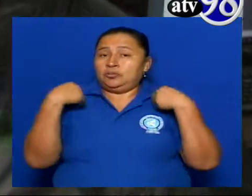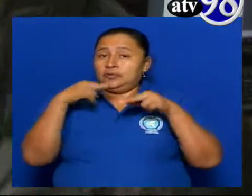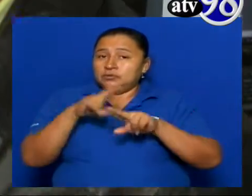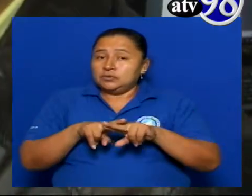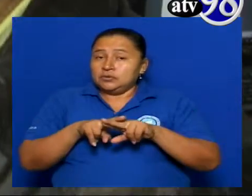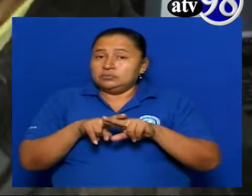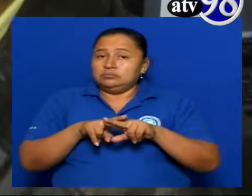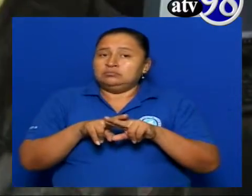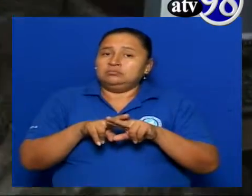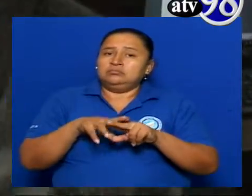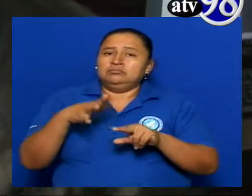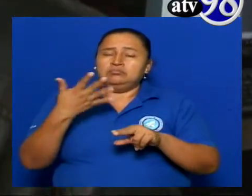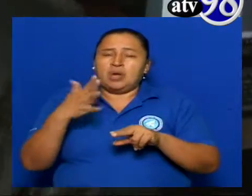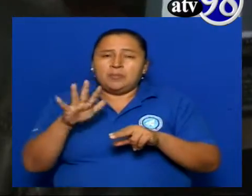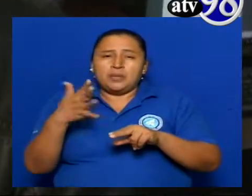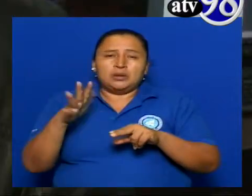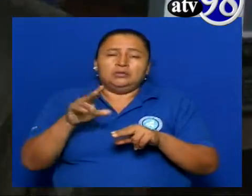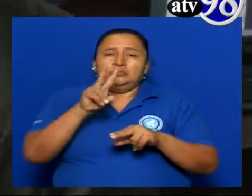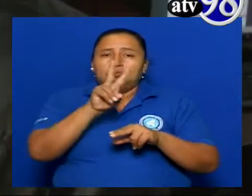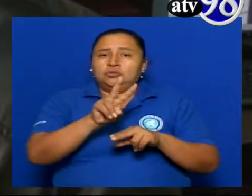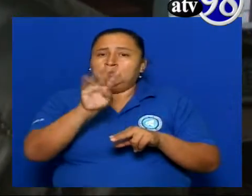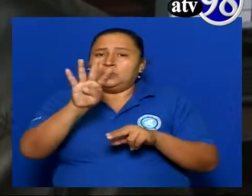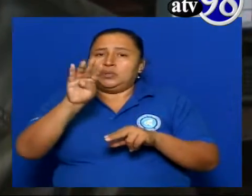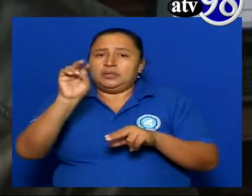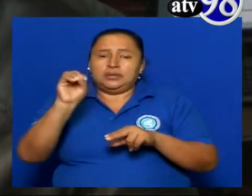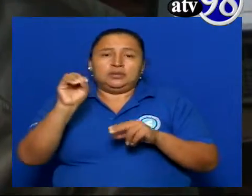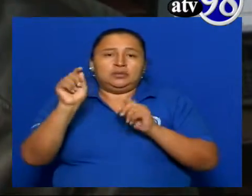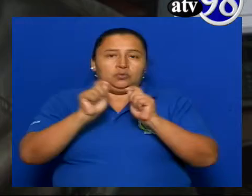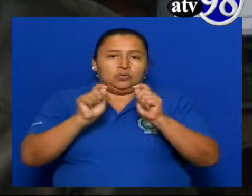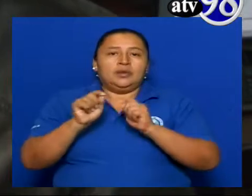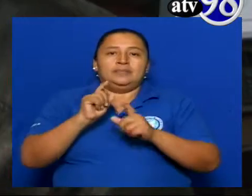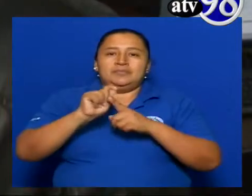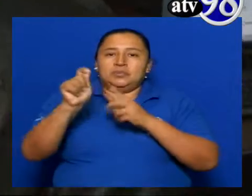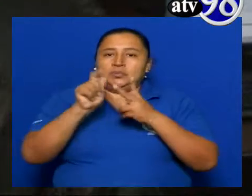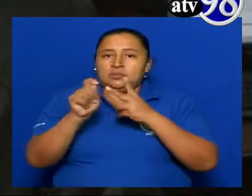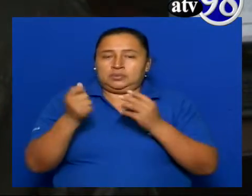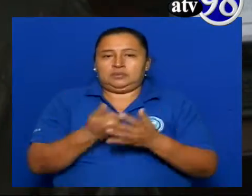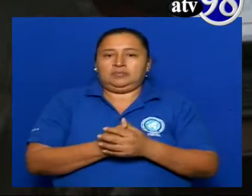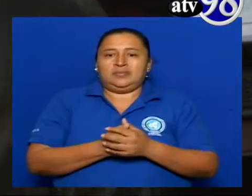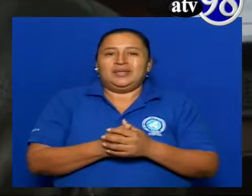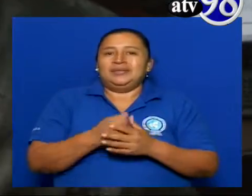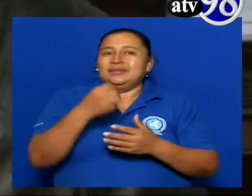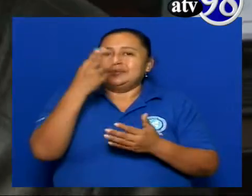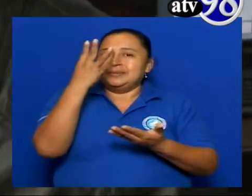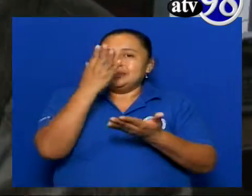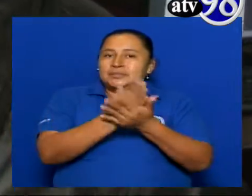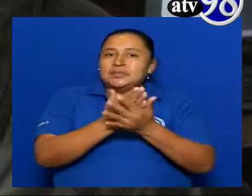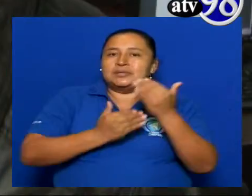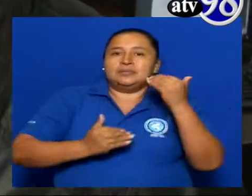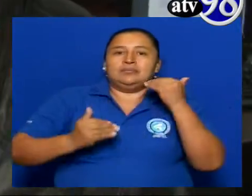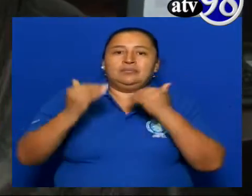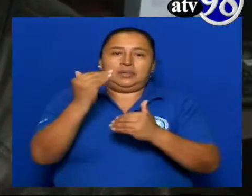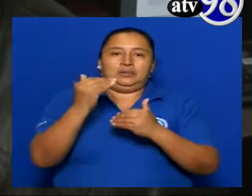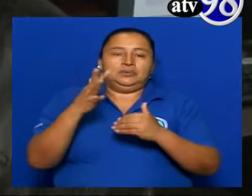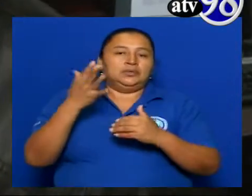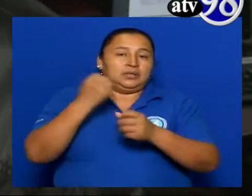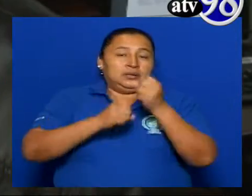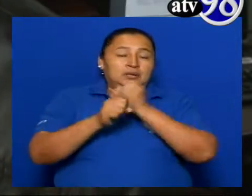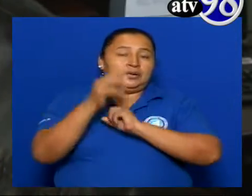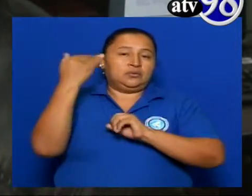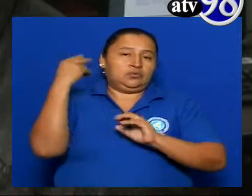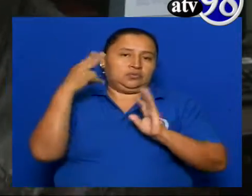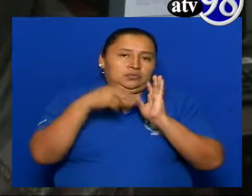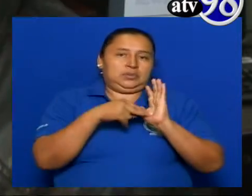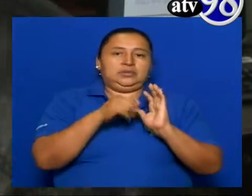magisterial ronda los $240 mensuales. Eso es tres veces lo que tenía el docente en el año